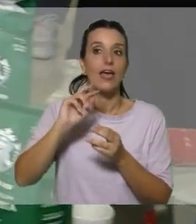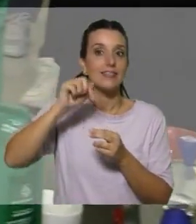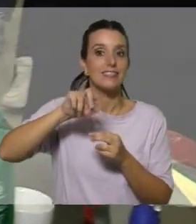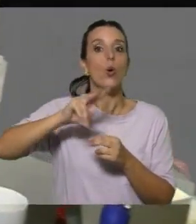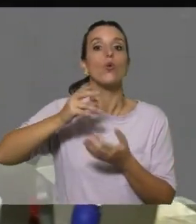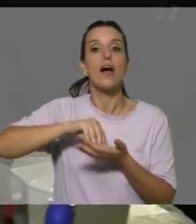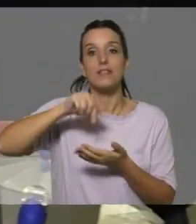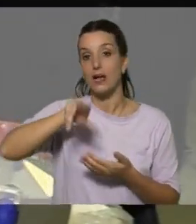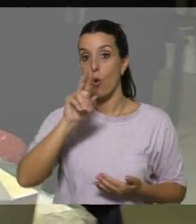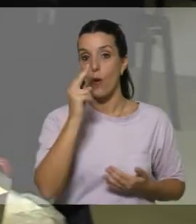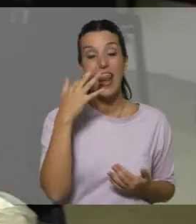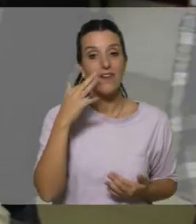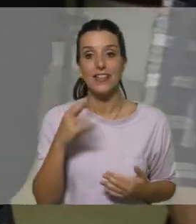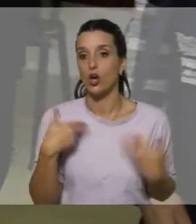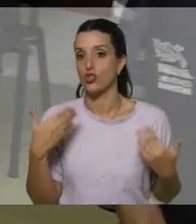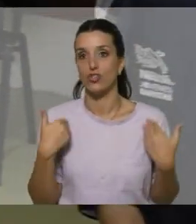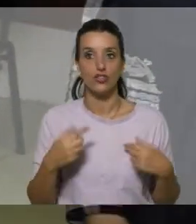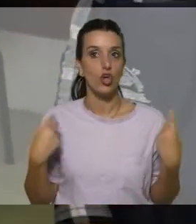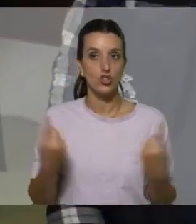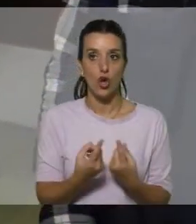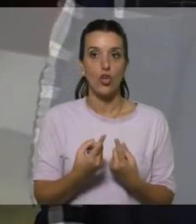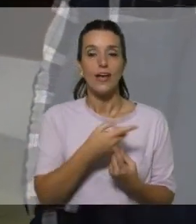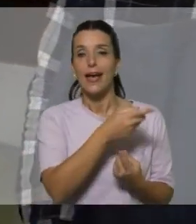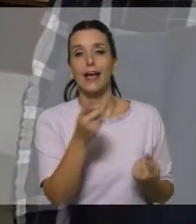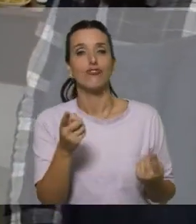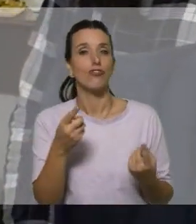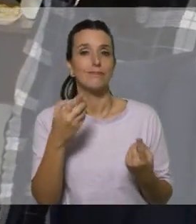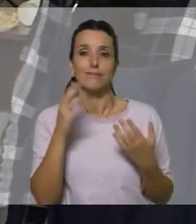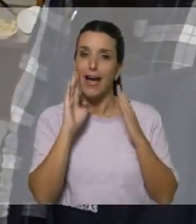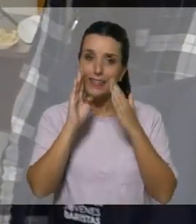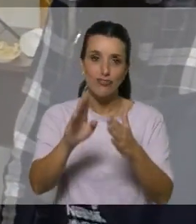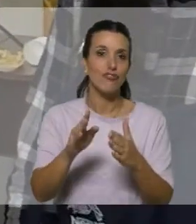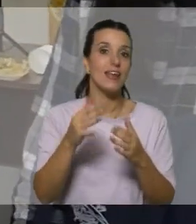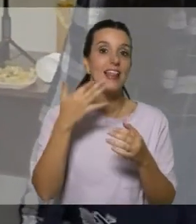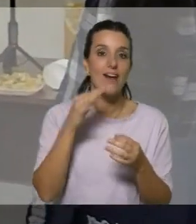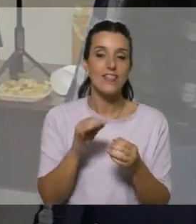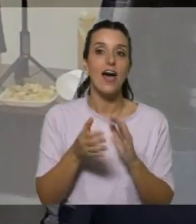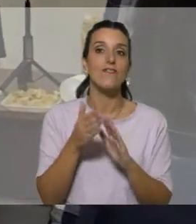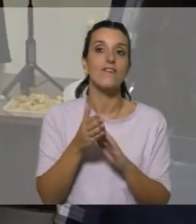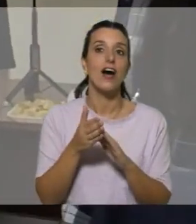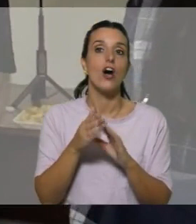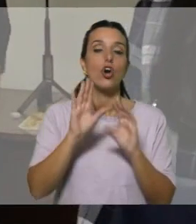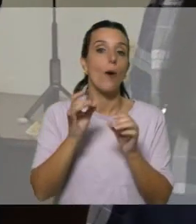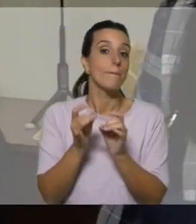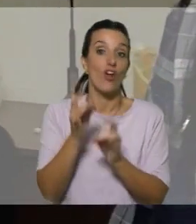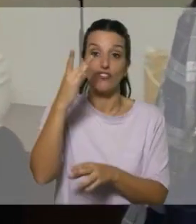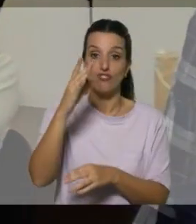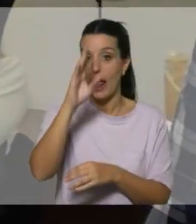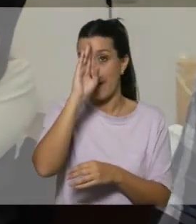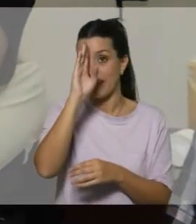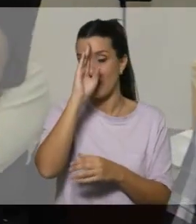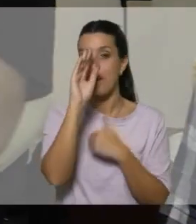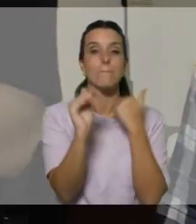en Uruguay. Estamos, la verdad que estamos chochos. Los chicos están súper comprometidos y lo bueno de esto es que se van con un oficio y más